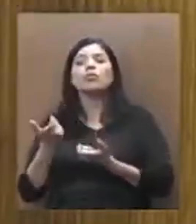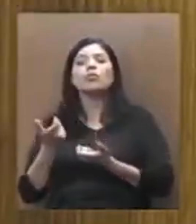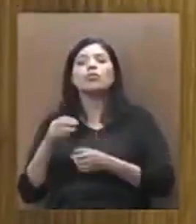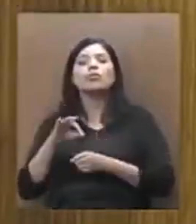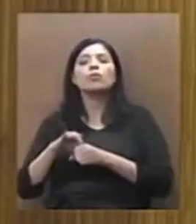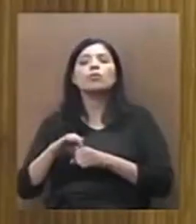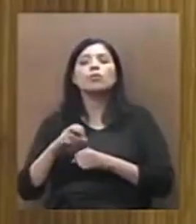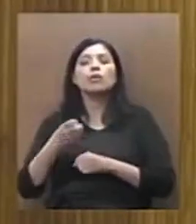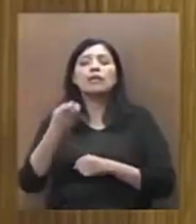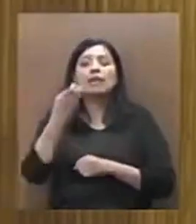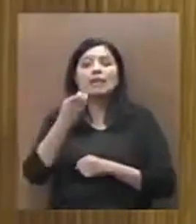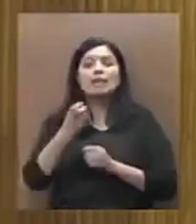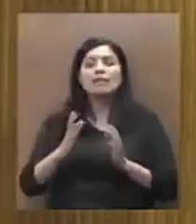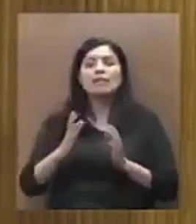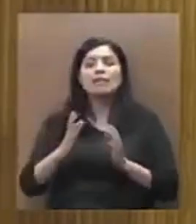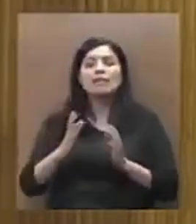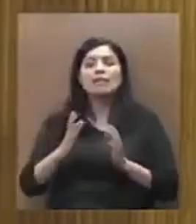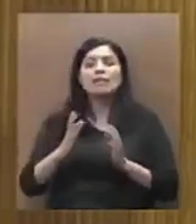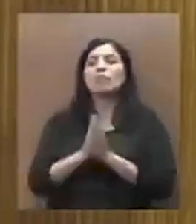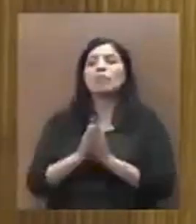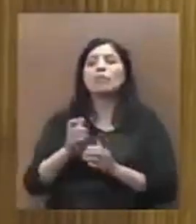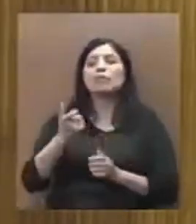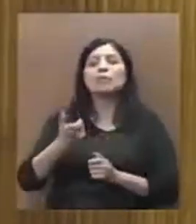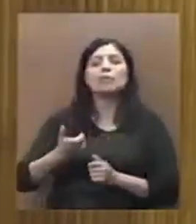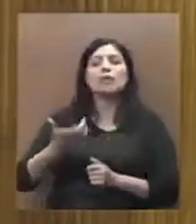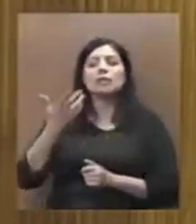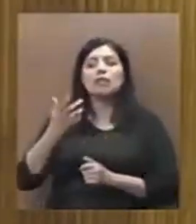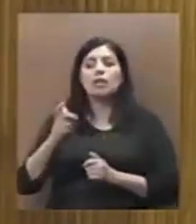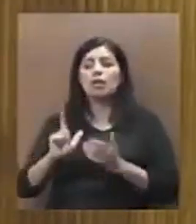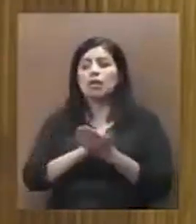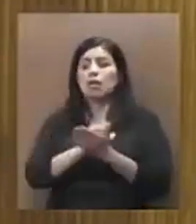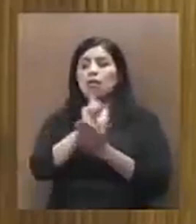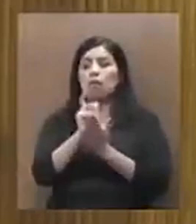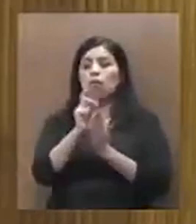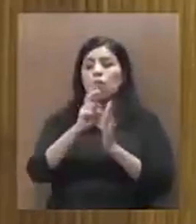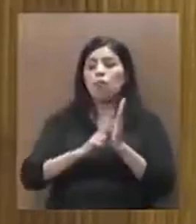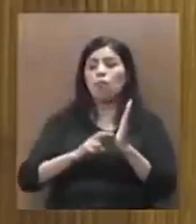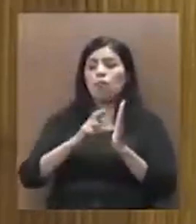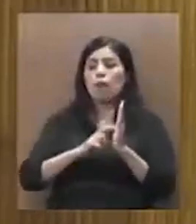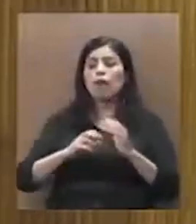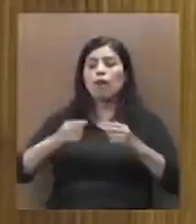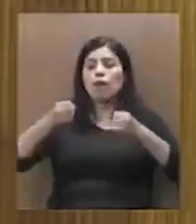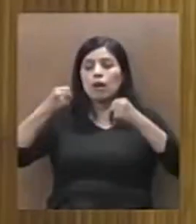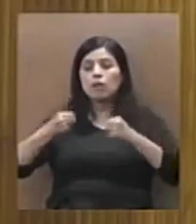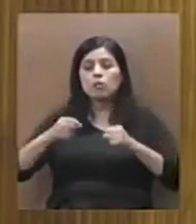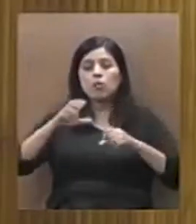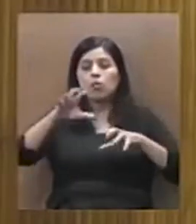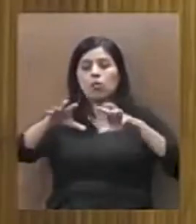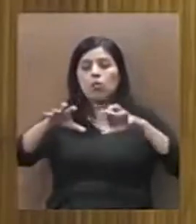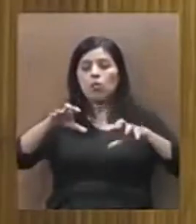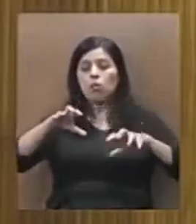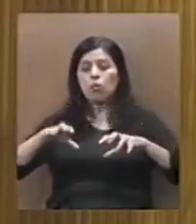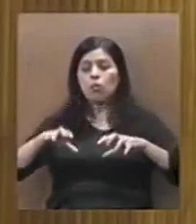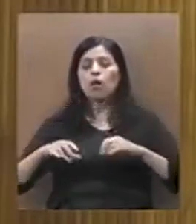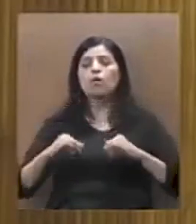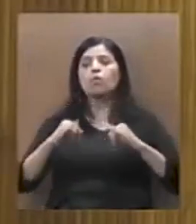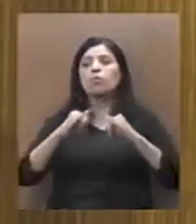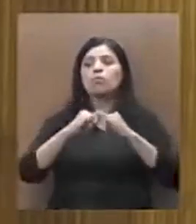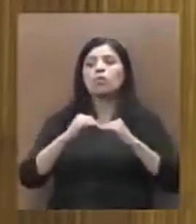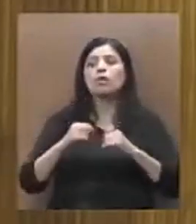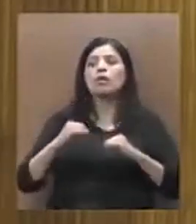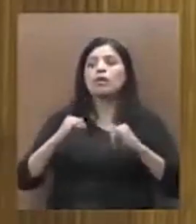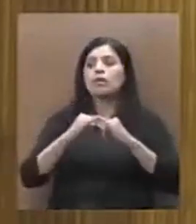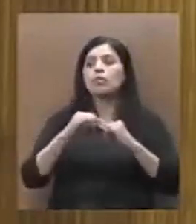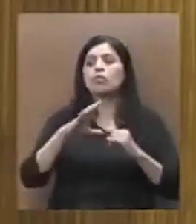Esa es la democracia más caras del país la reforma garantiza la estructura distrital como local del instituto el Instituto